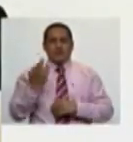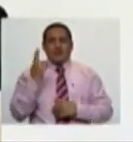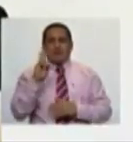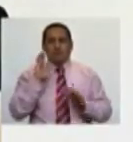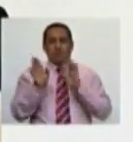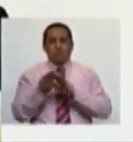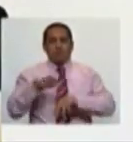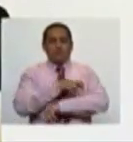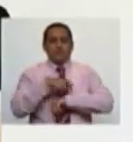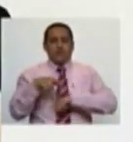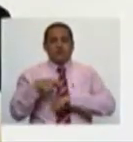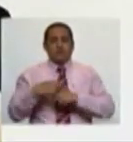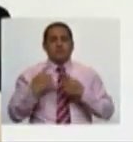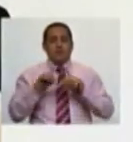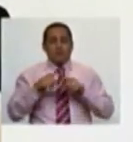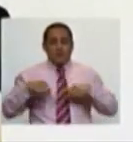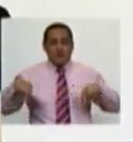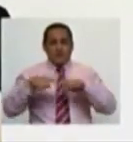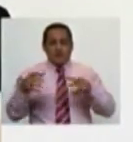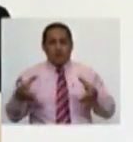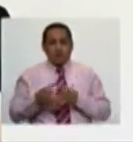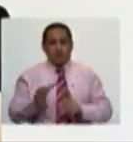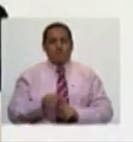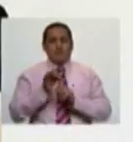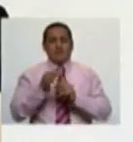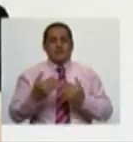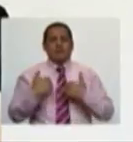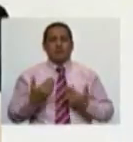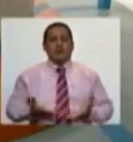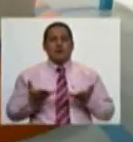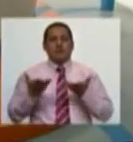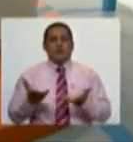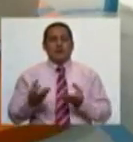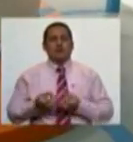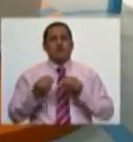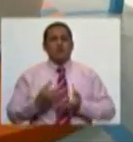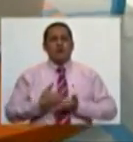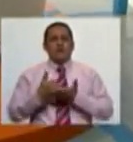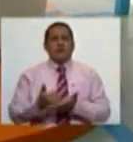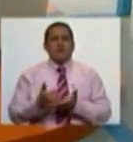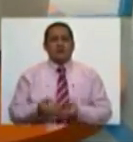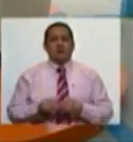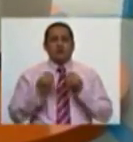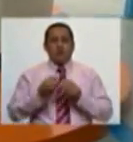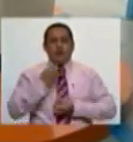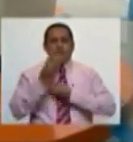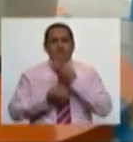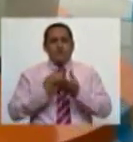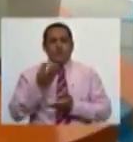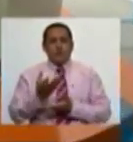el delito profesional, pero a ese grupo de especialistas tenemos que ayudarlo. ¿Y cómo ayudarlo?